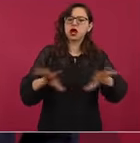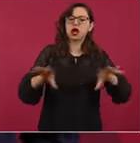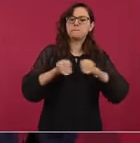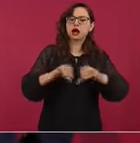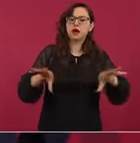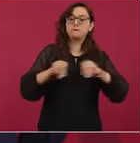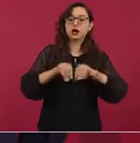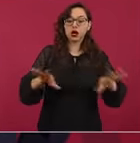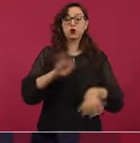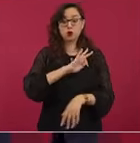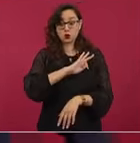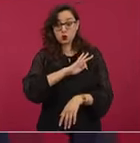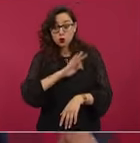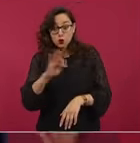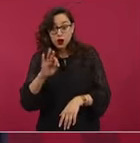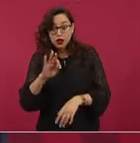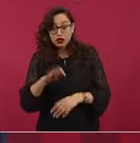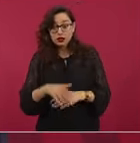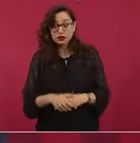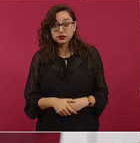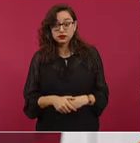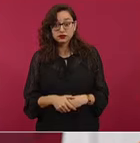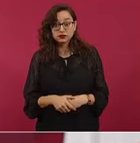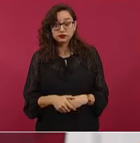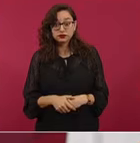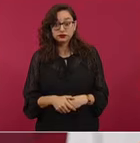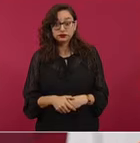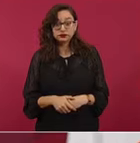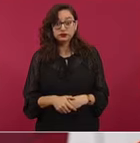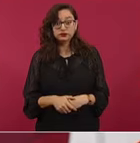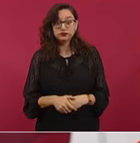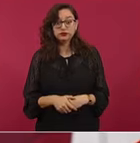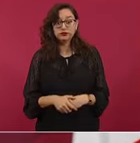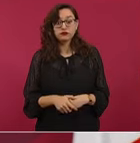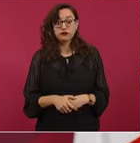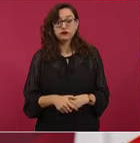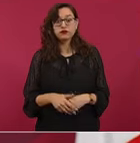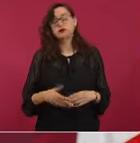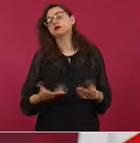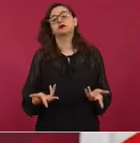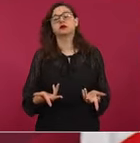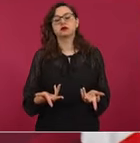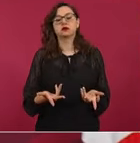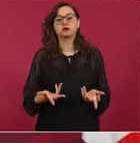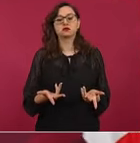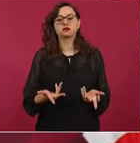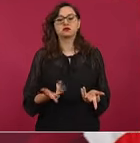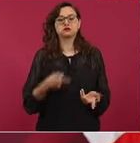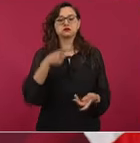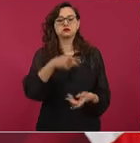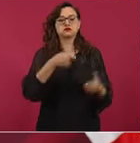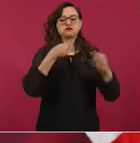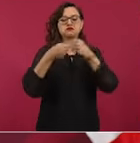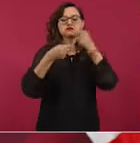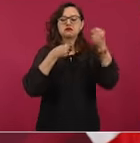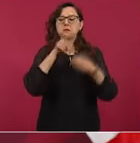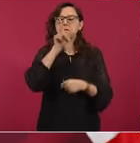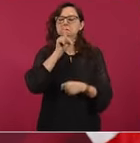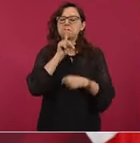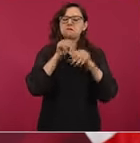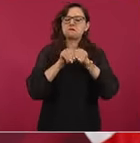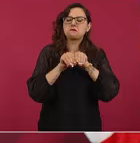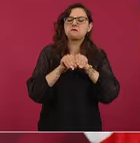¿Se puede seguir manteniendo la máxima del AMPA, del periodismo, de que la calumnia